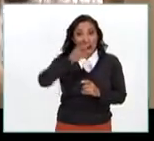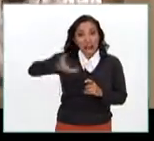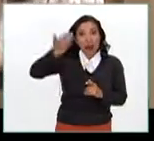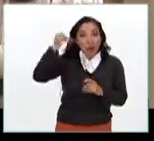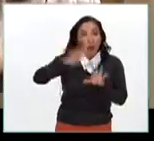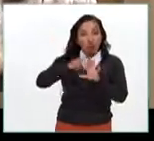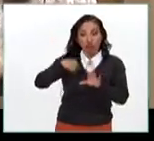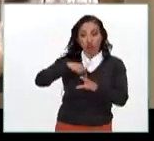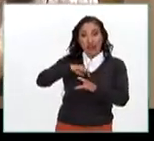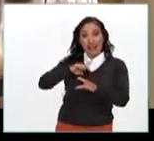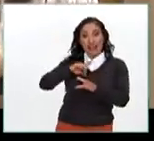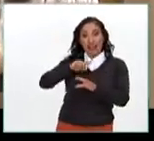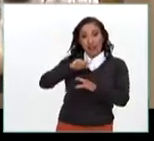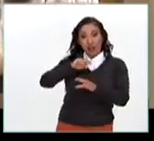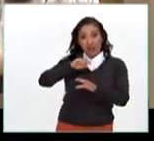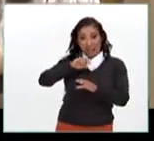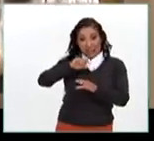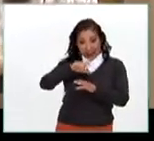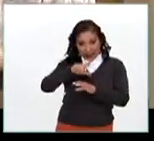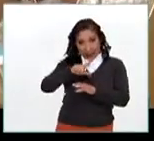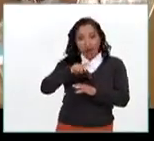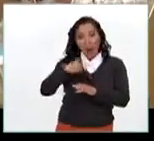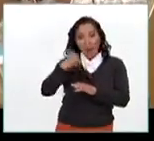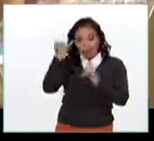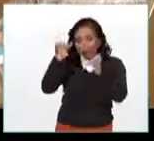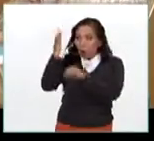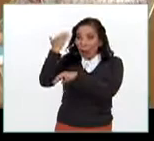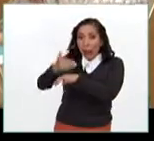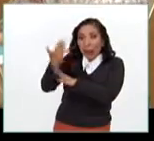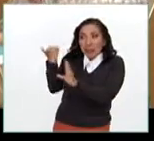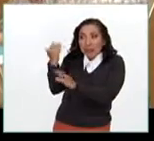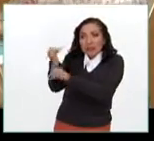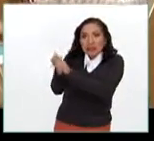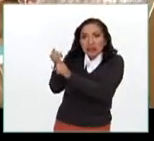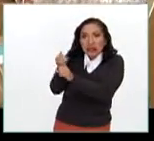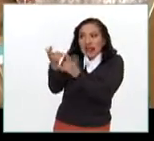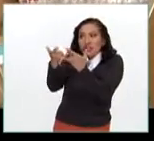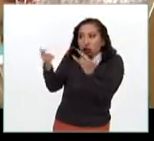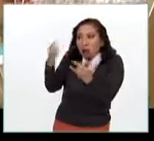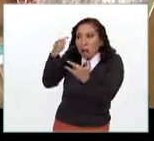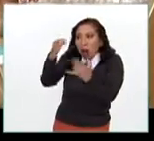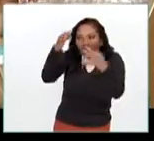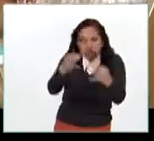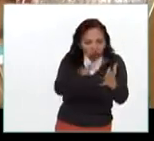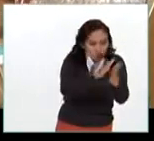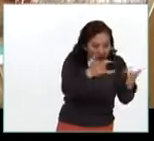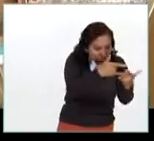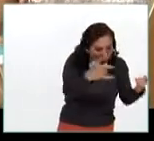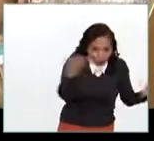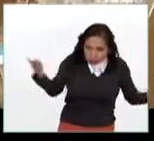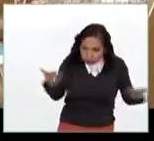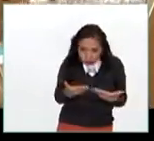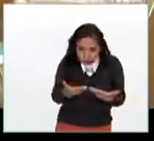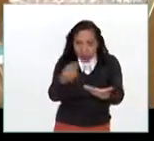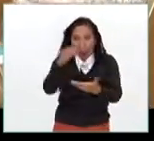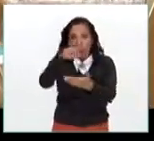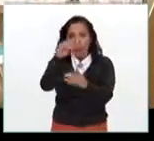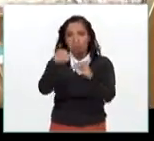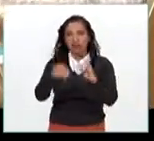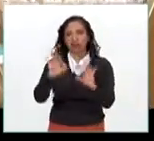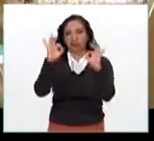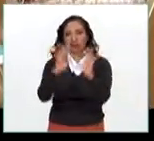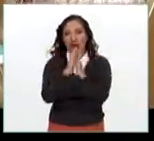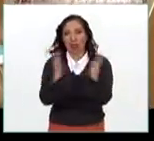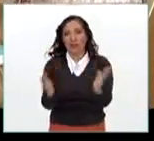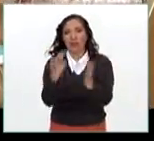decíamos, como editores también... Tienes que informarte bien, claro, sí, contar bien la historia de cómo descubrieron, por ejemplo.